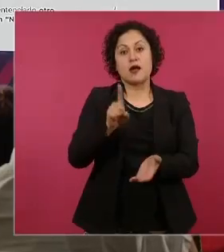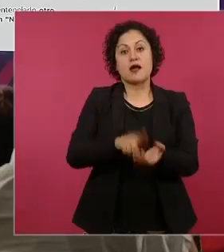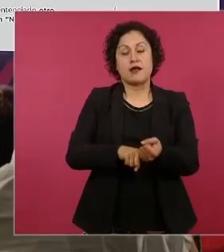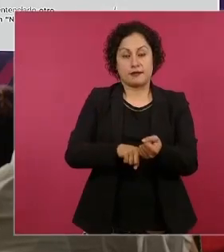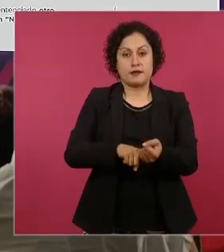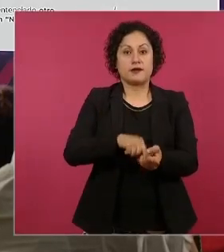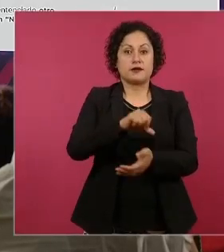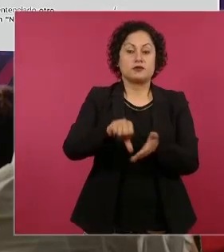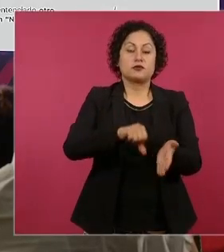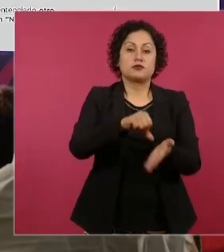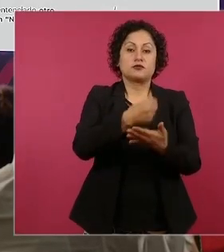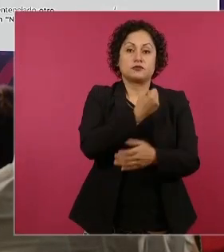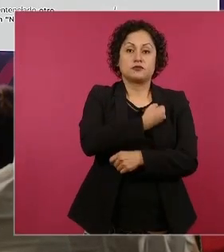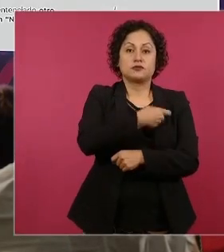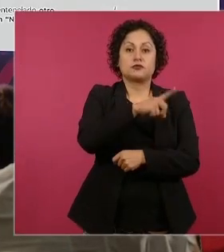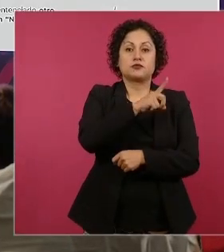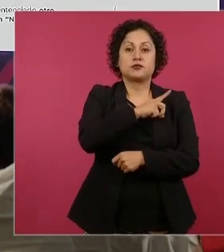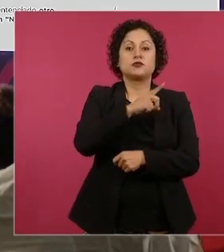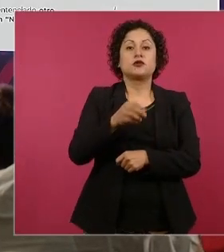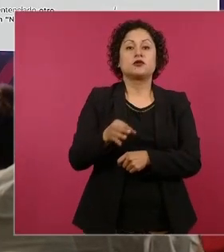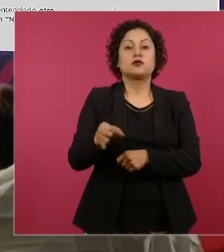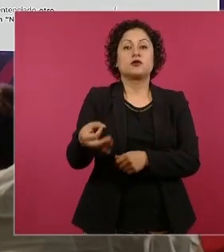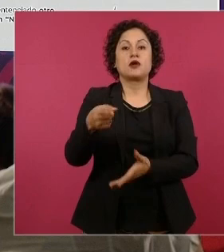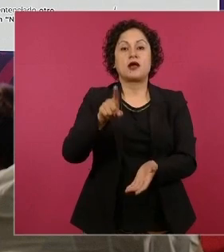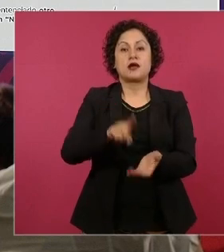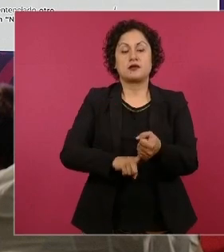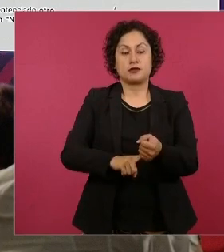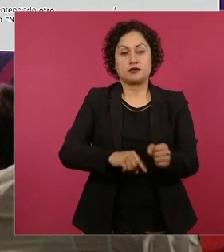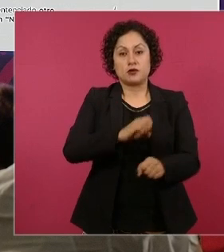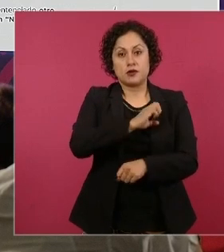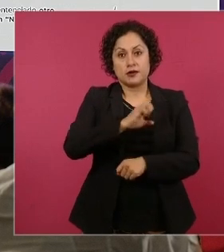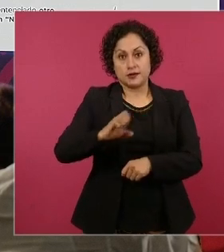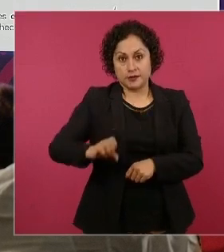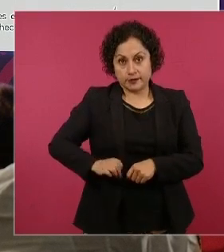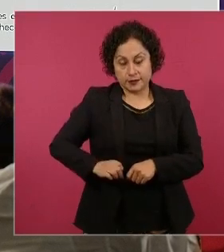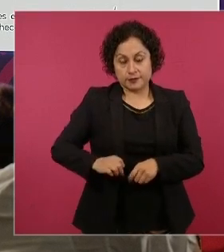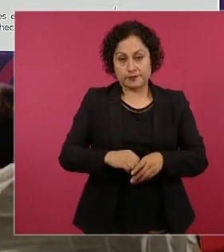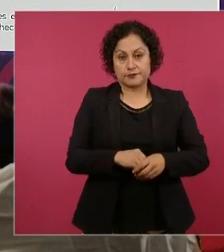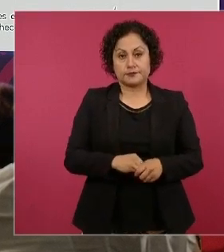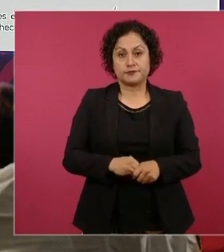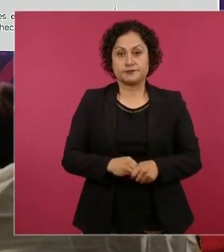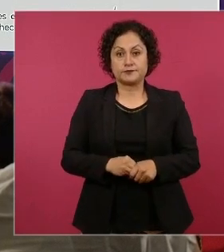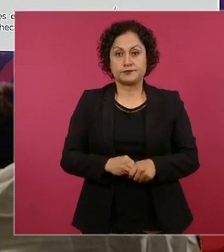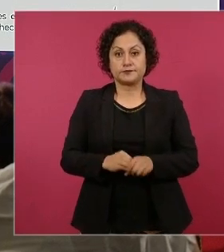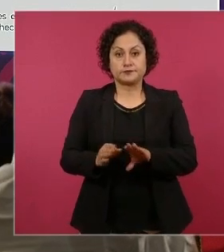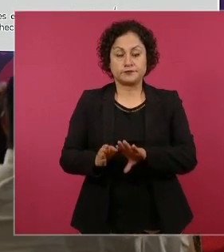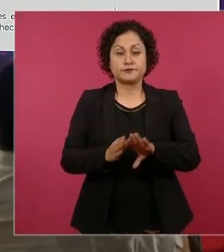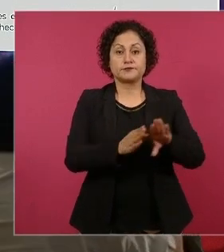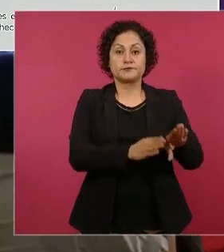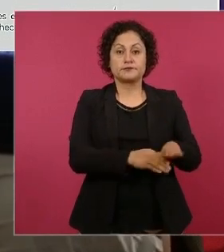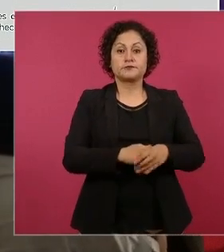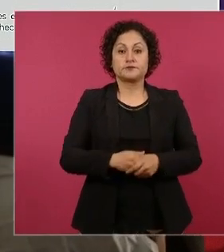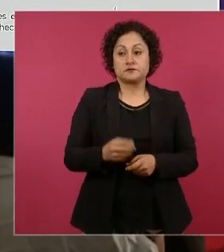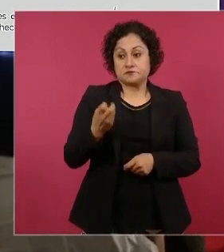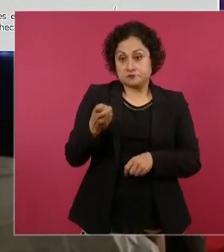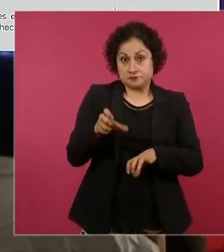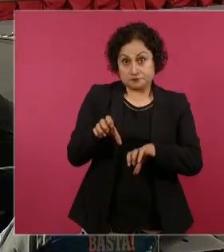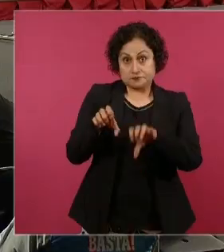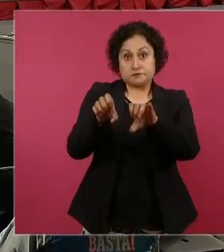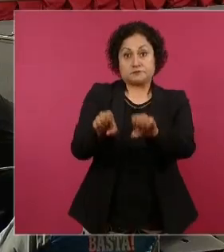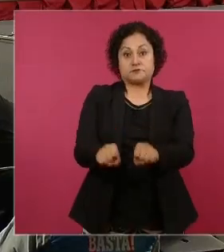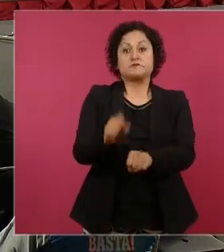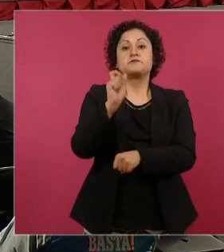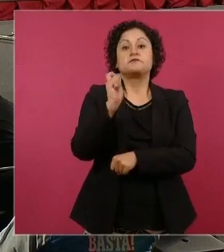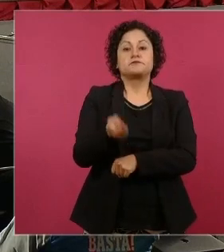en la colonia Tierra Blanca, en el municipio de Ecatepec. Adelante. Esta detención se trata